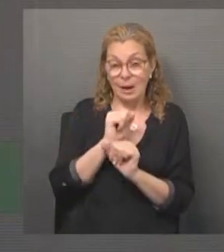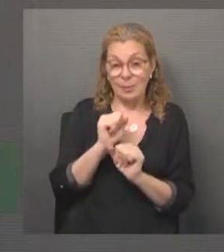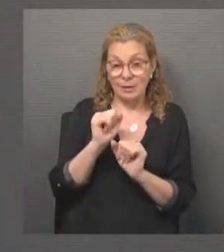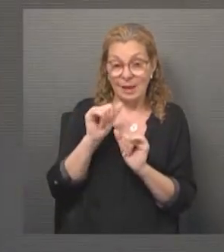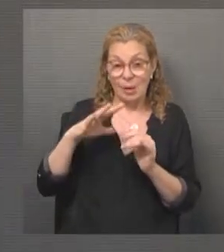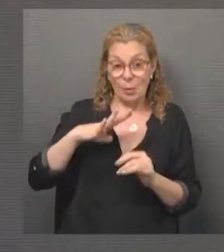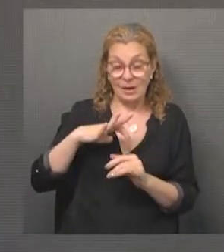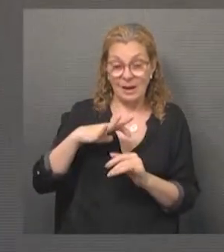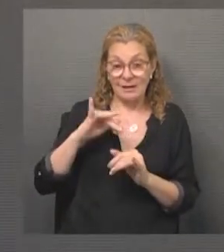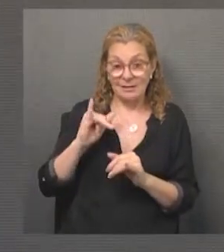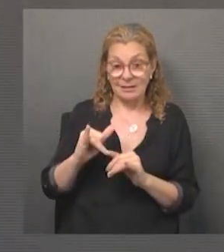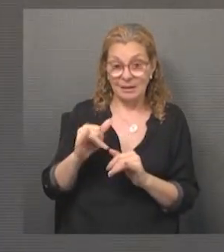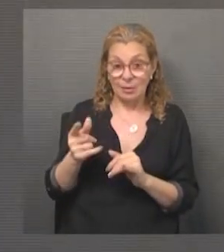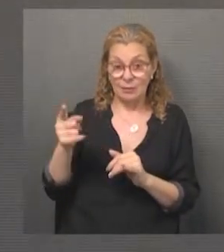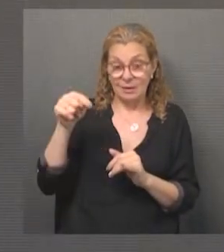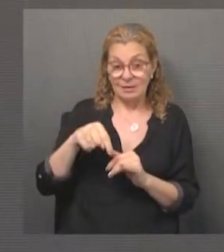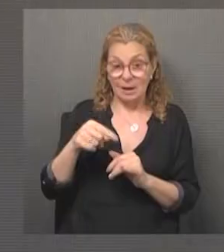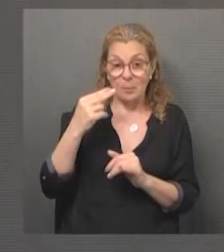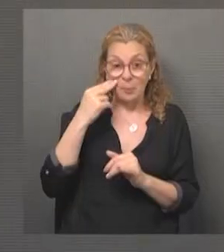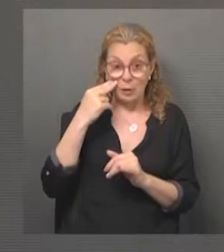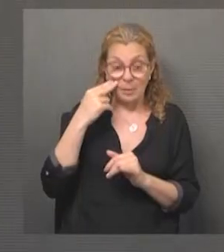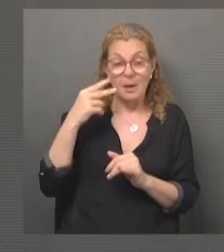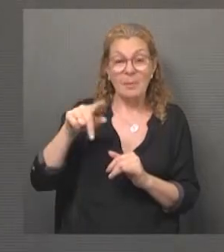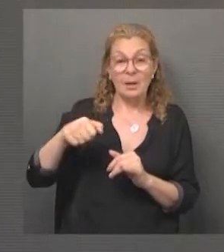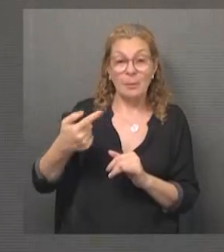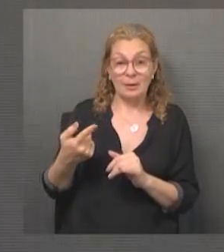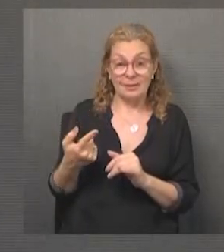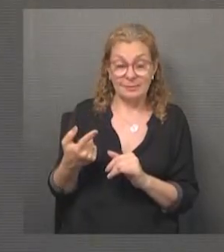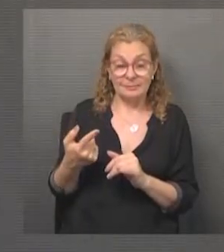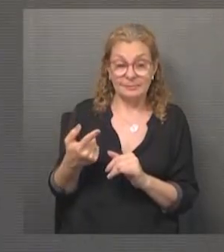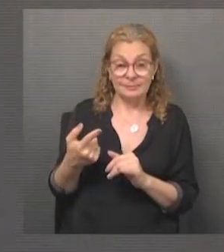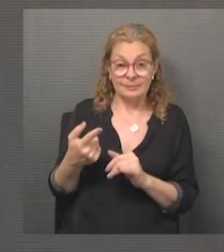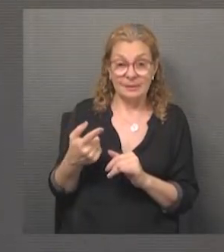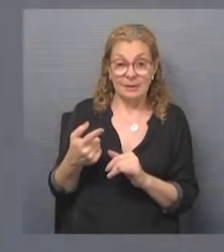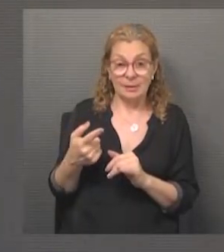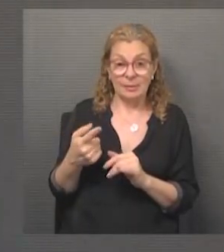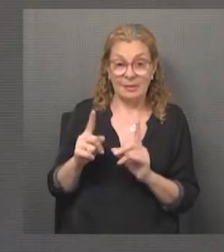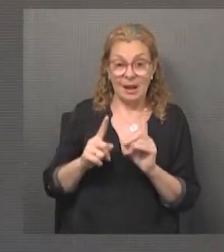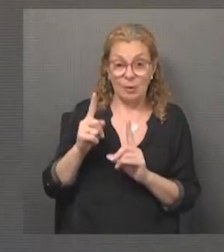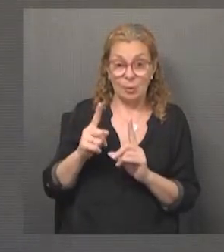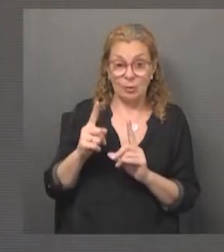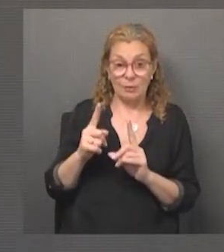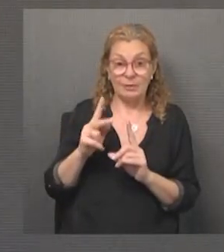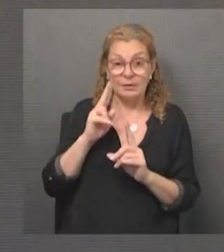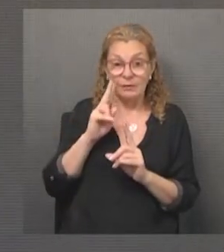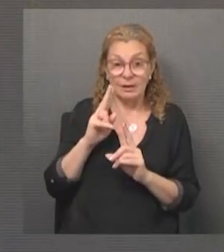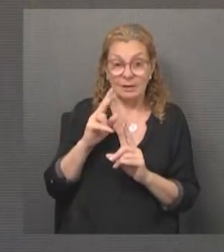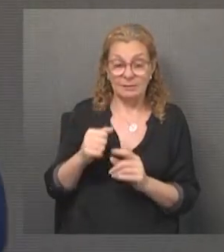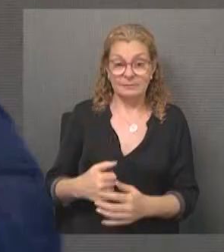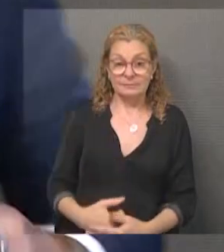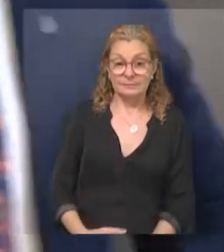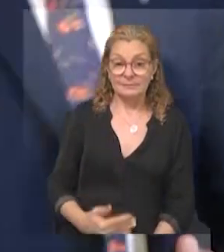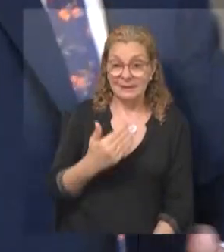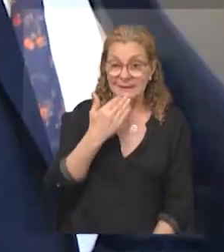jubilar y la que no nos va a traer efectos negativos que lamentablemente después de pasado algunos le van a tener que explicar pero no tiene remedio